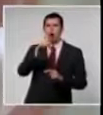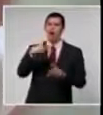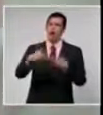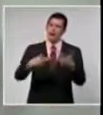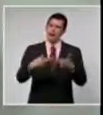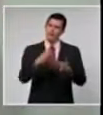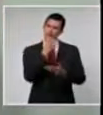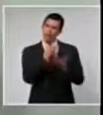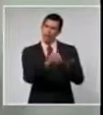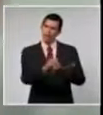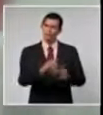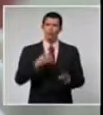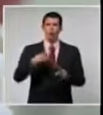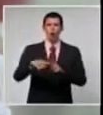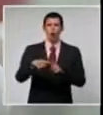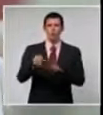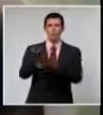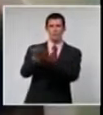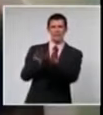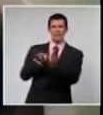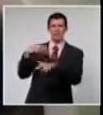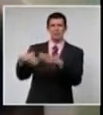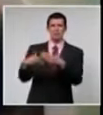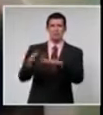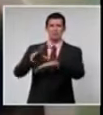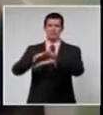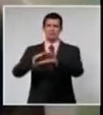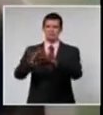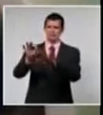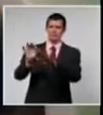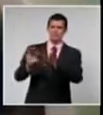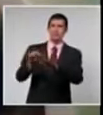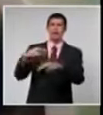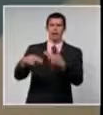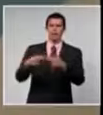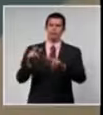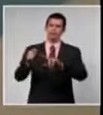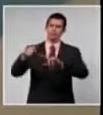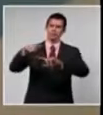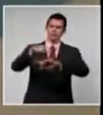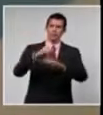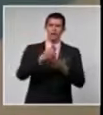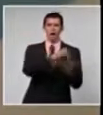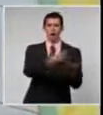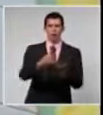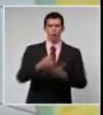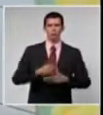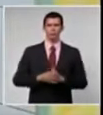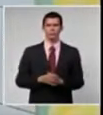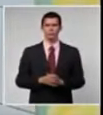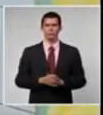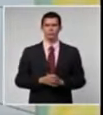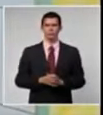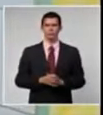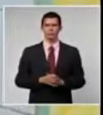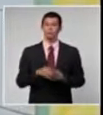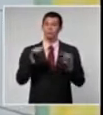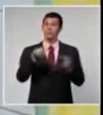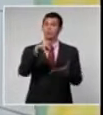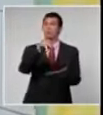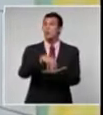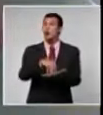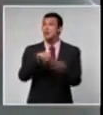con tratamientos terapéuticos desde que comenzó la primera etapa post-COVID. En las instituciones terapéuticas se cumplen con las medidas de bioseguridad, como